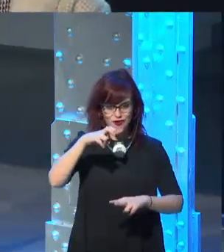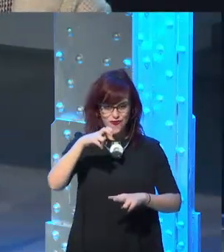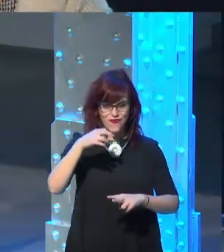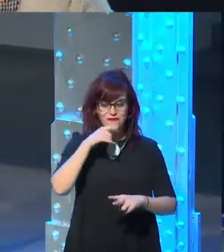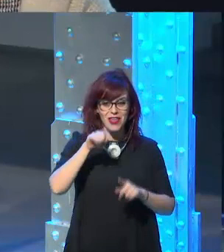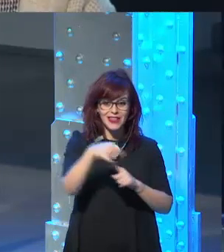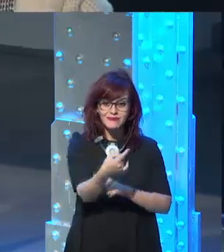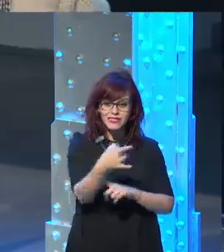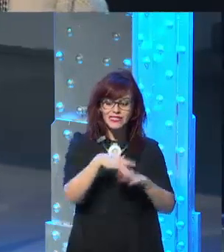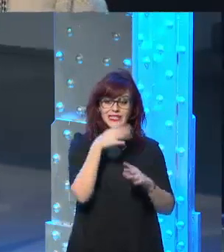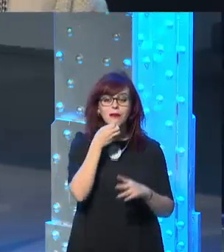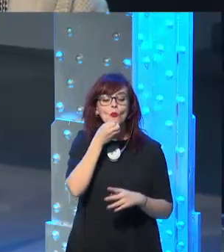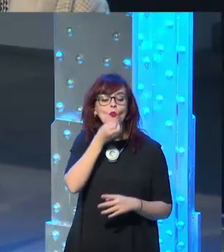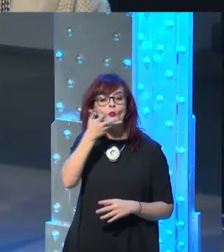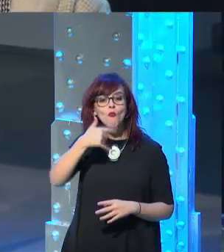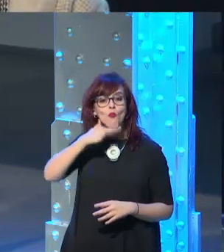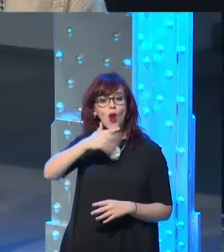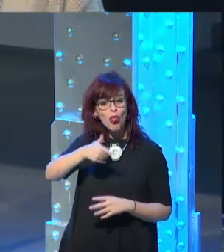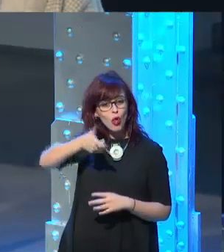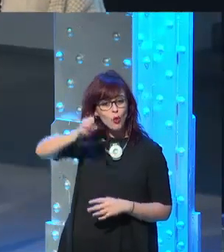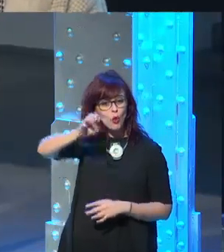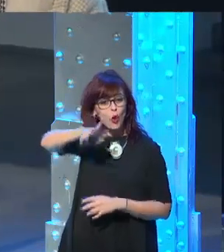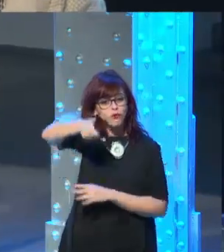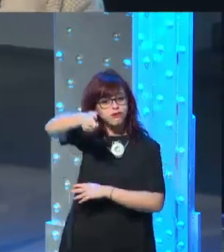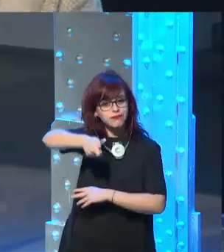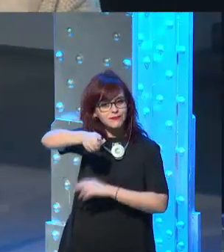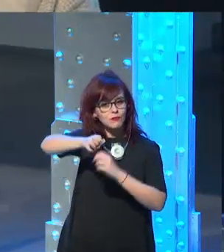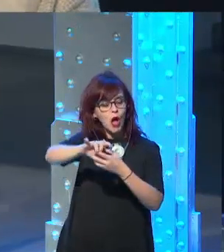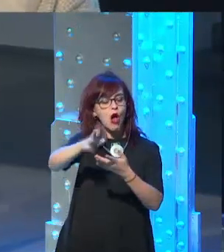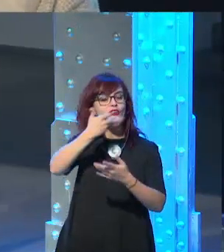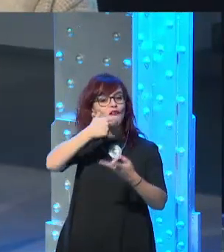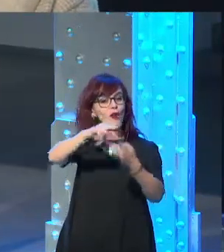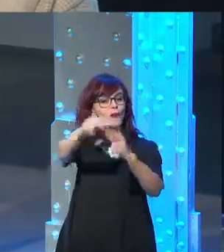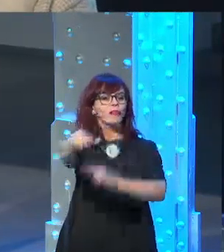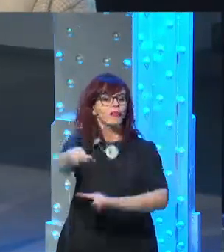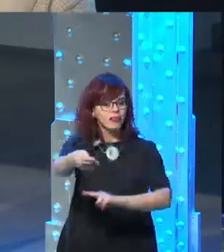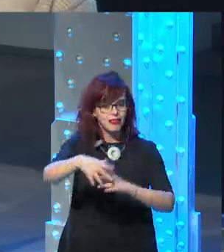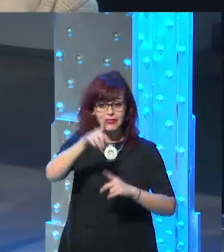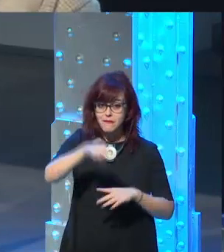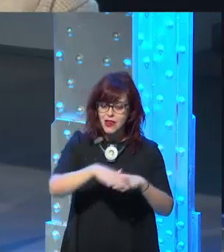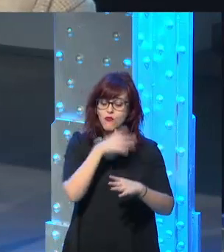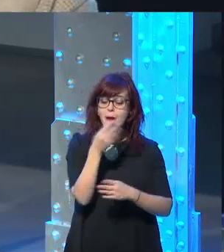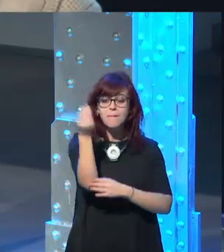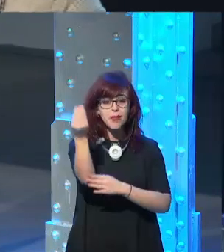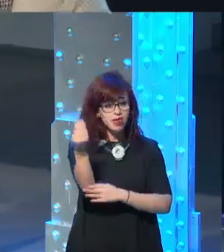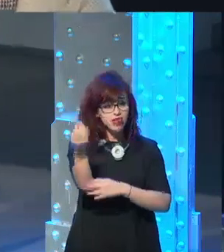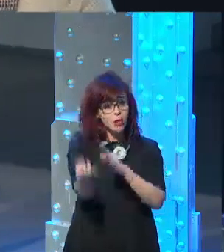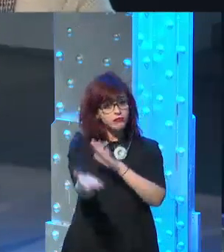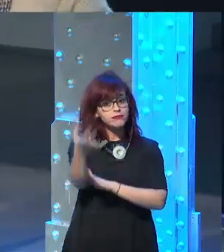que cambian bajo la luz ultravioleta. Y hay una pieza también que he hecho, que